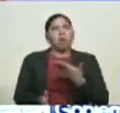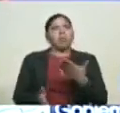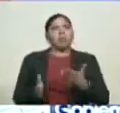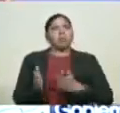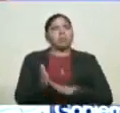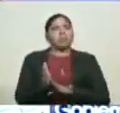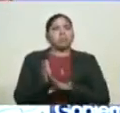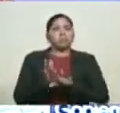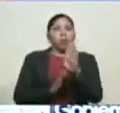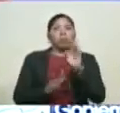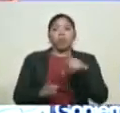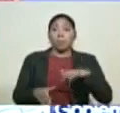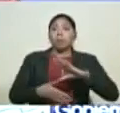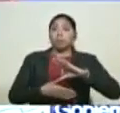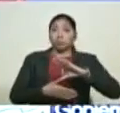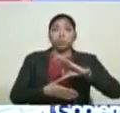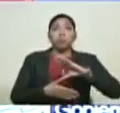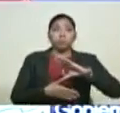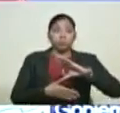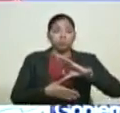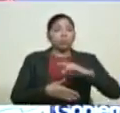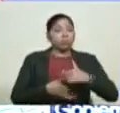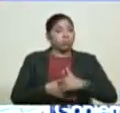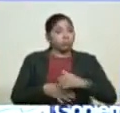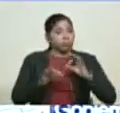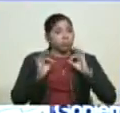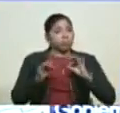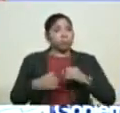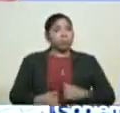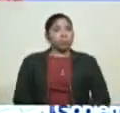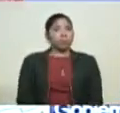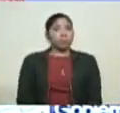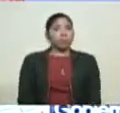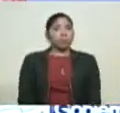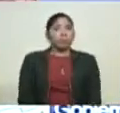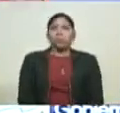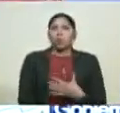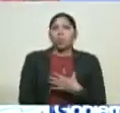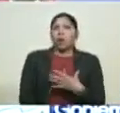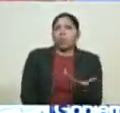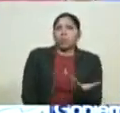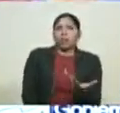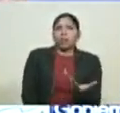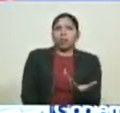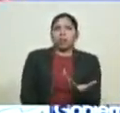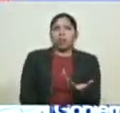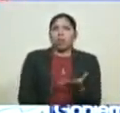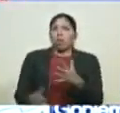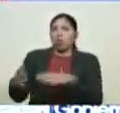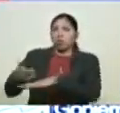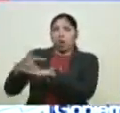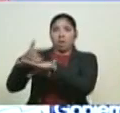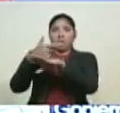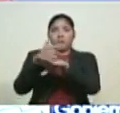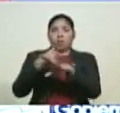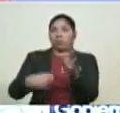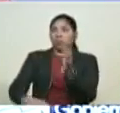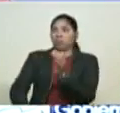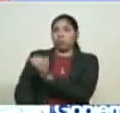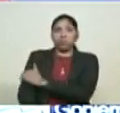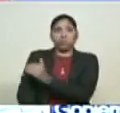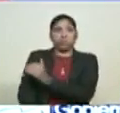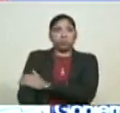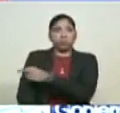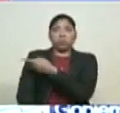de la región. Somos la garantía de estabilidad. Y no se puede seguir jugando desde gobiernos irresponsables de la derecha